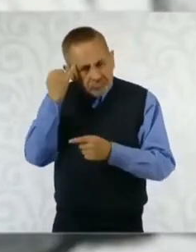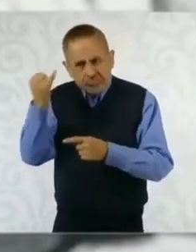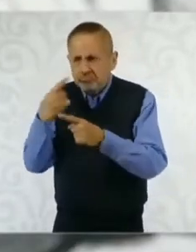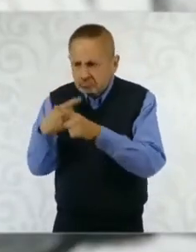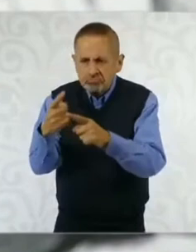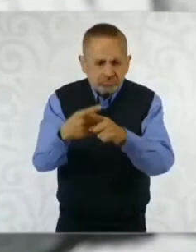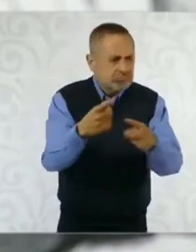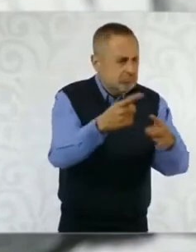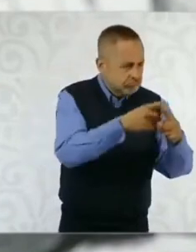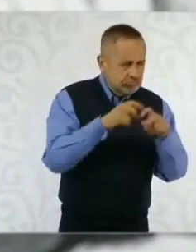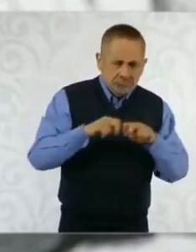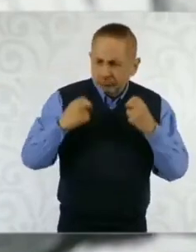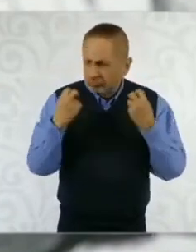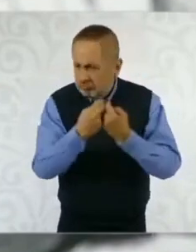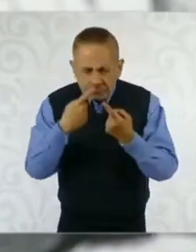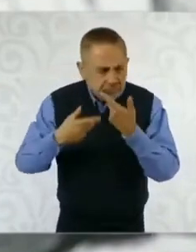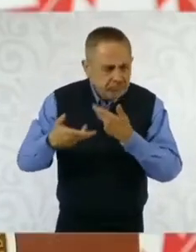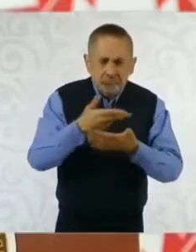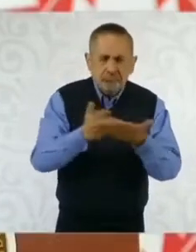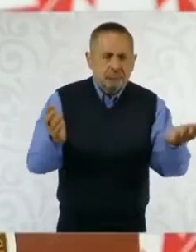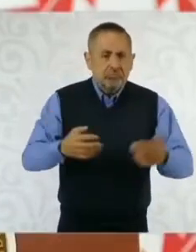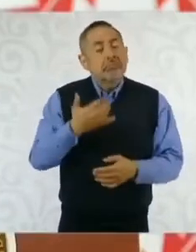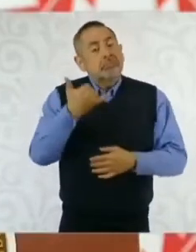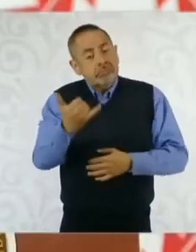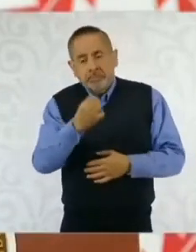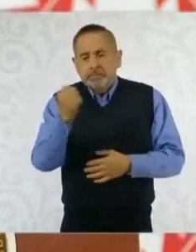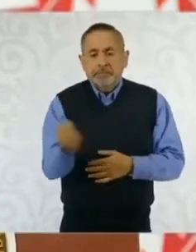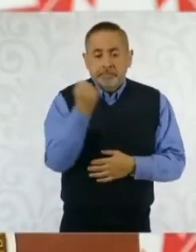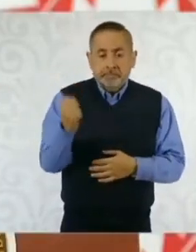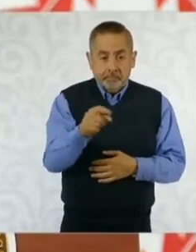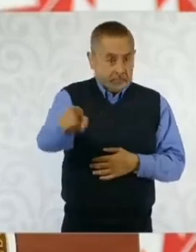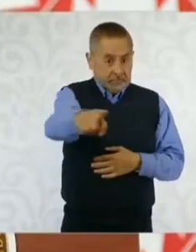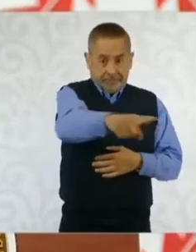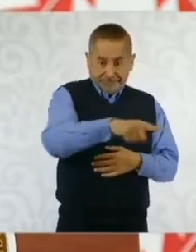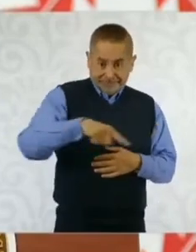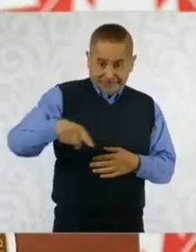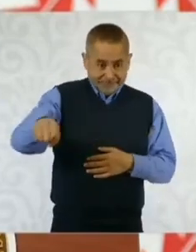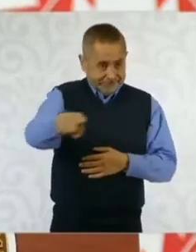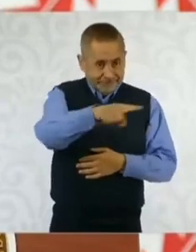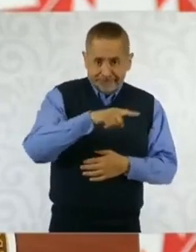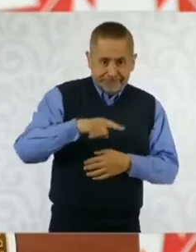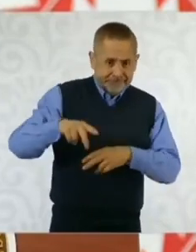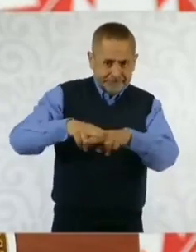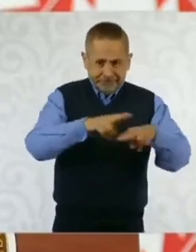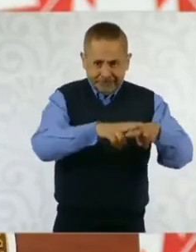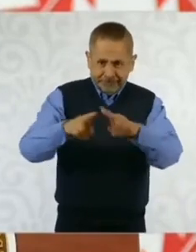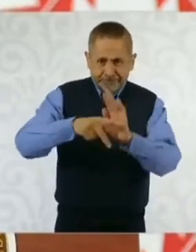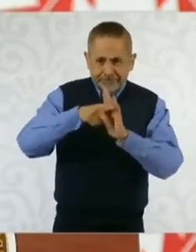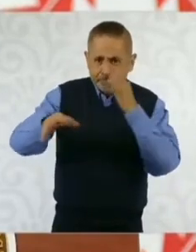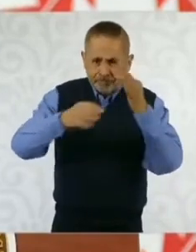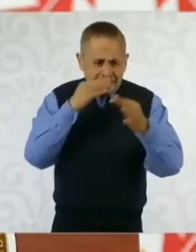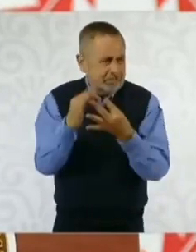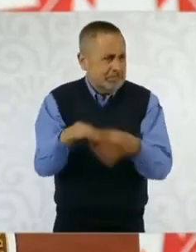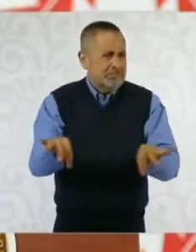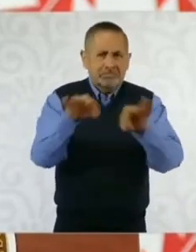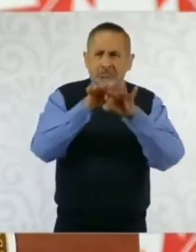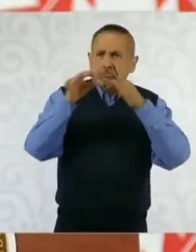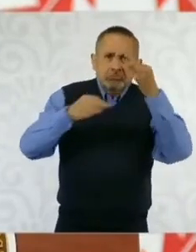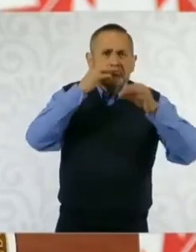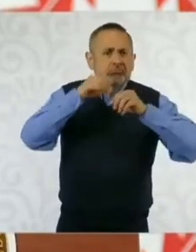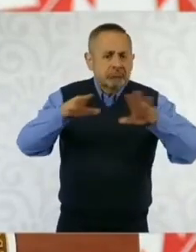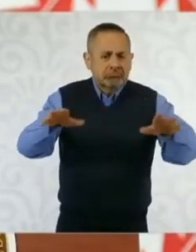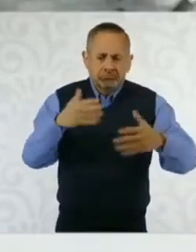Y bueno, también afortunadamente pues están todos ustedes que hacen un trabajo muy importante. Y en los medios